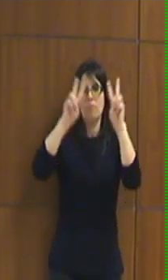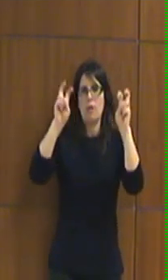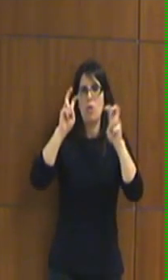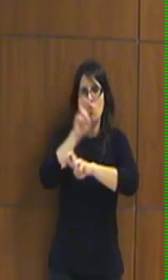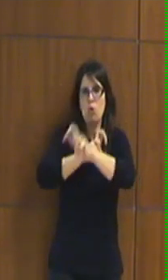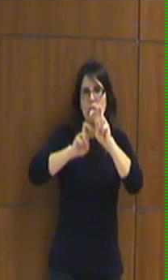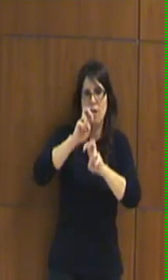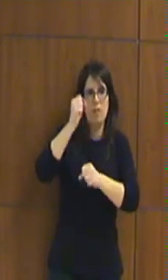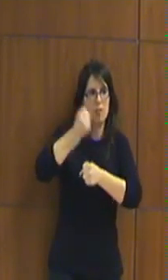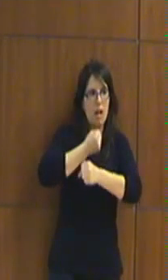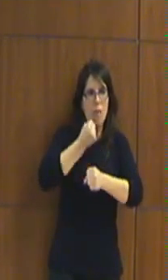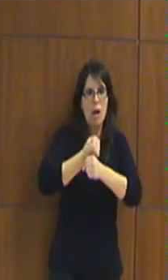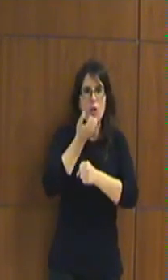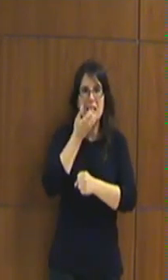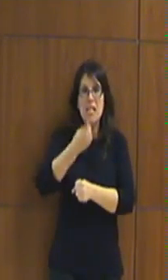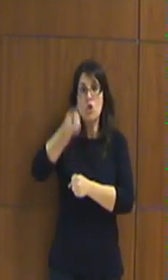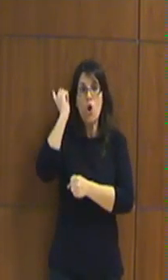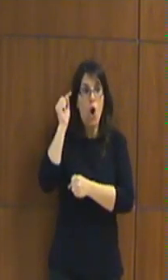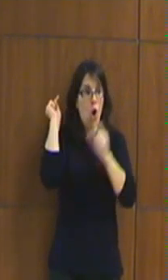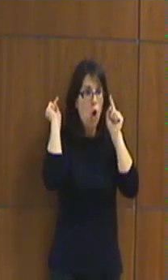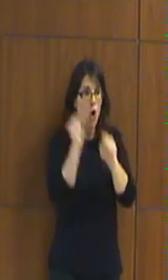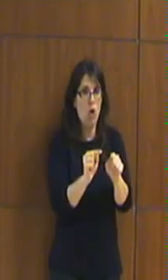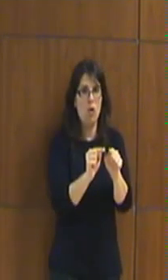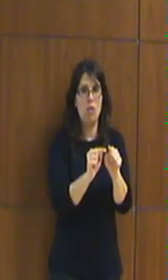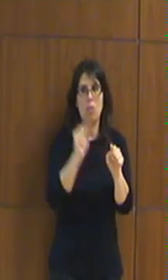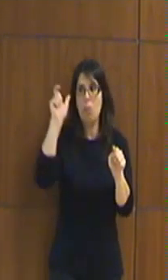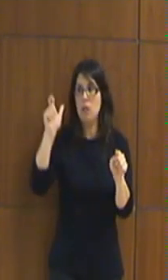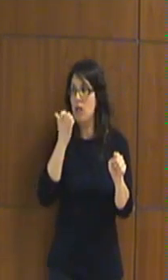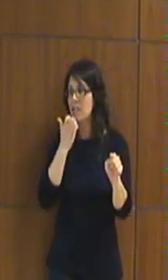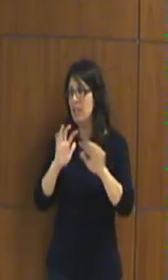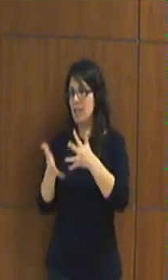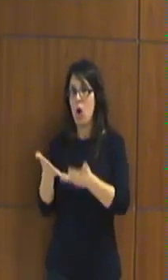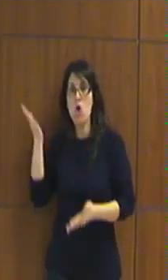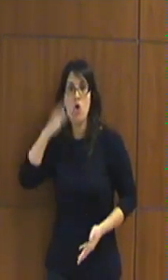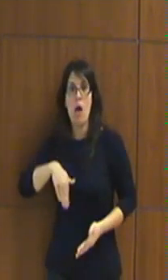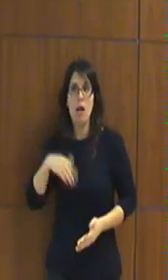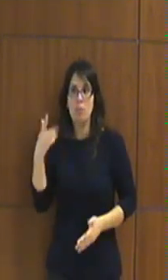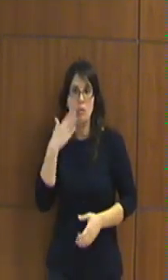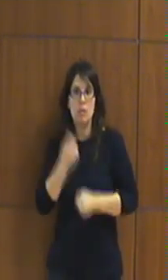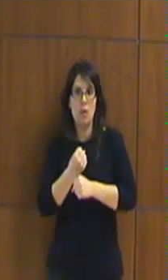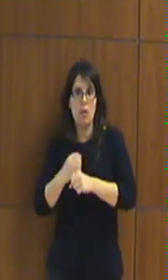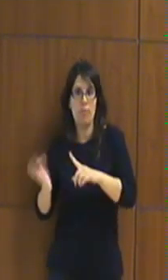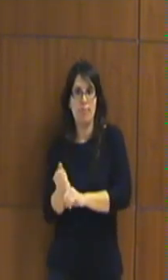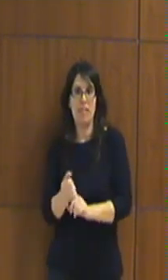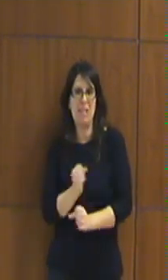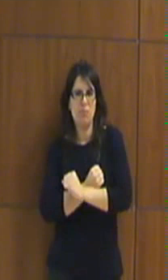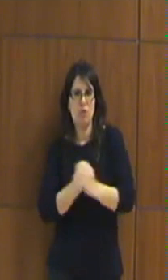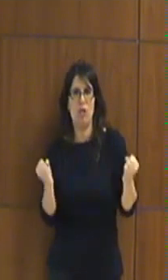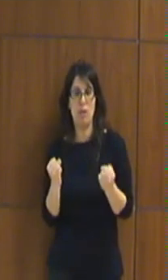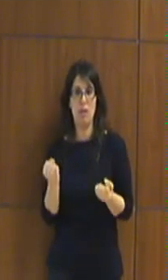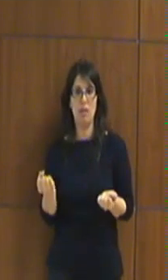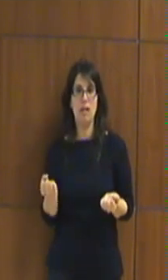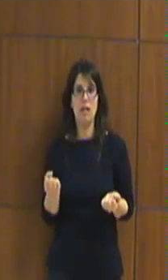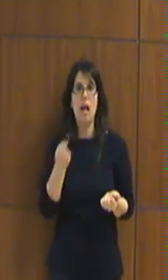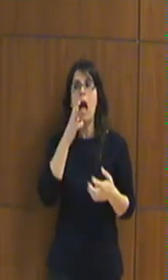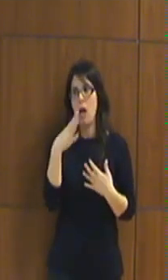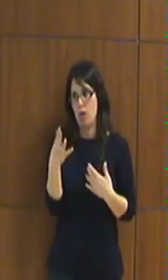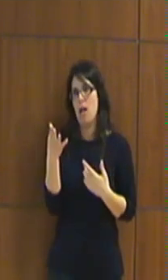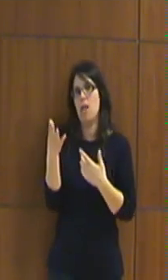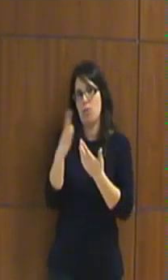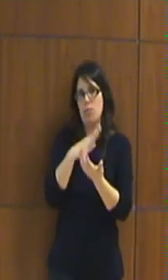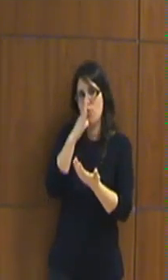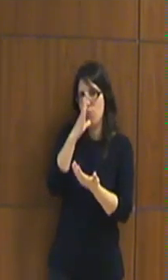solamente funcionara así y solo así, pues el que no tiene acceso a eso, pues simplemente no va a tener trabajo nunca en la vida. Y ahora lo tiene pues porque hay otras